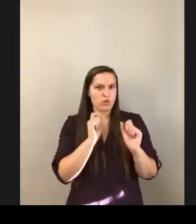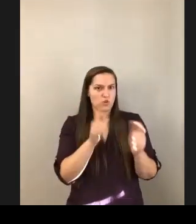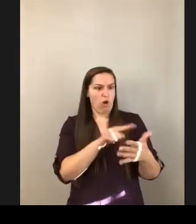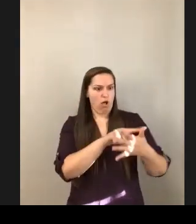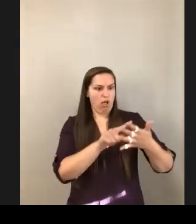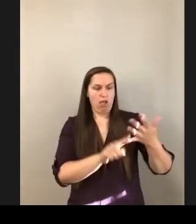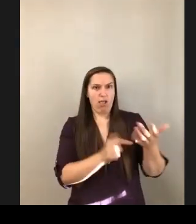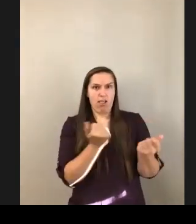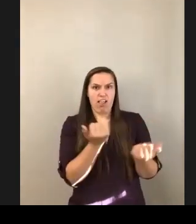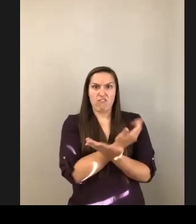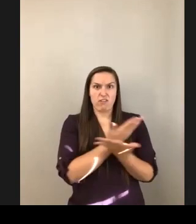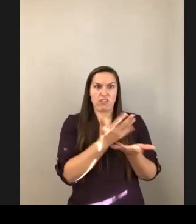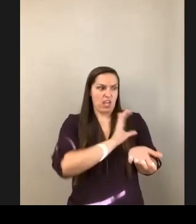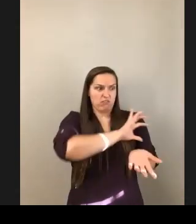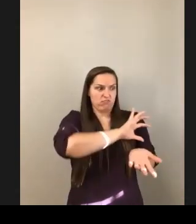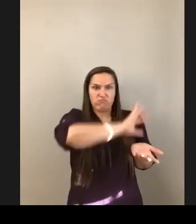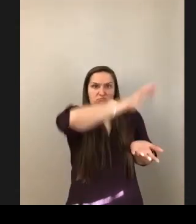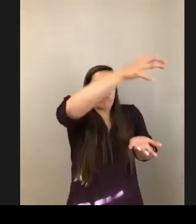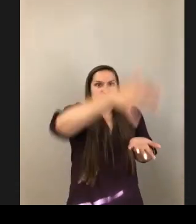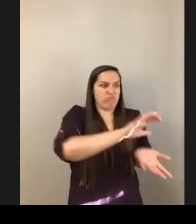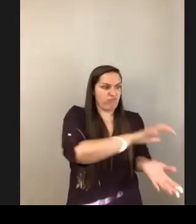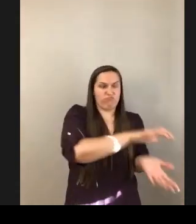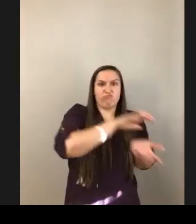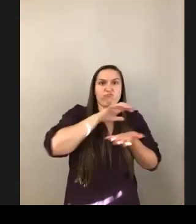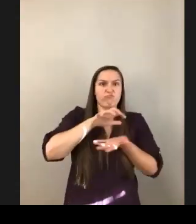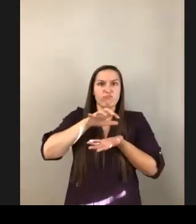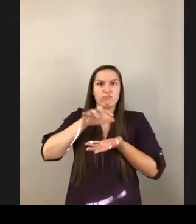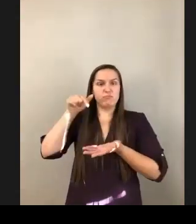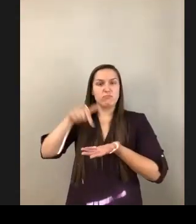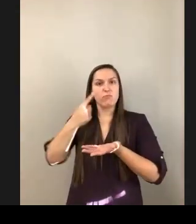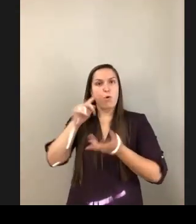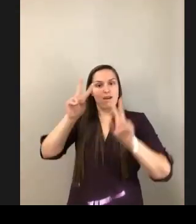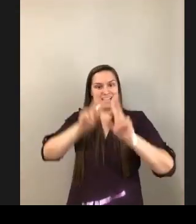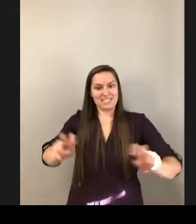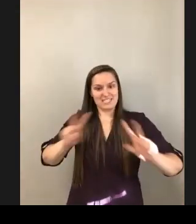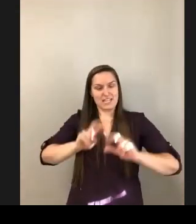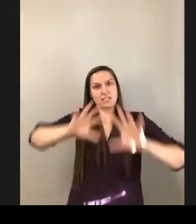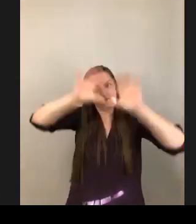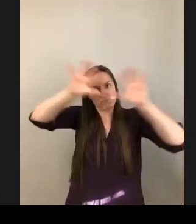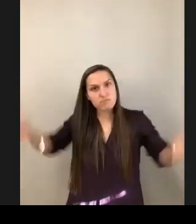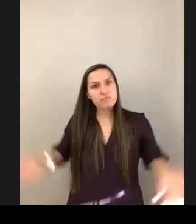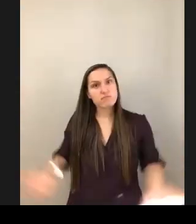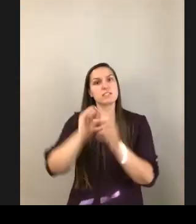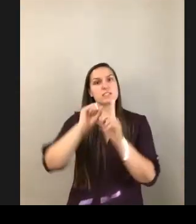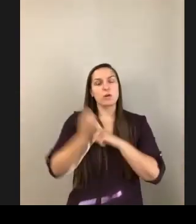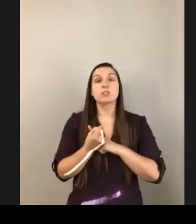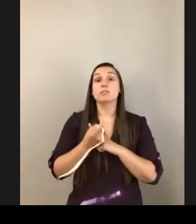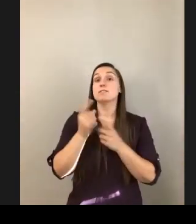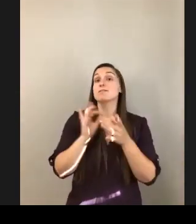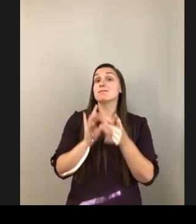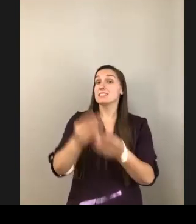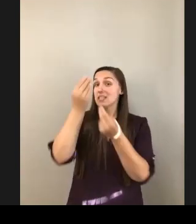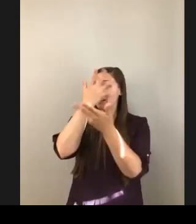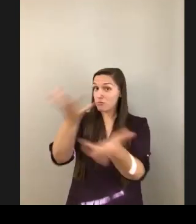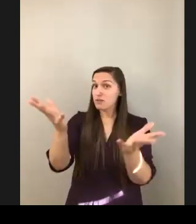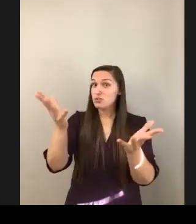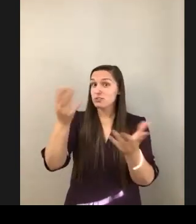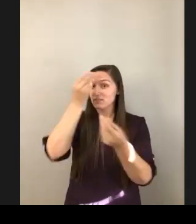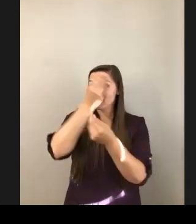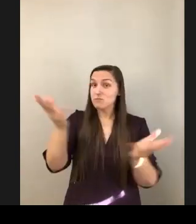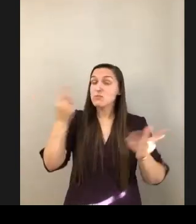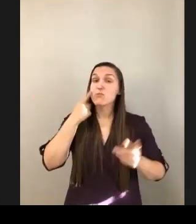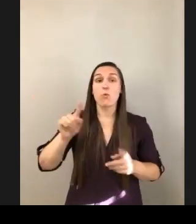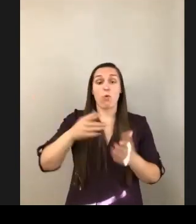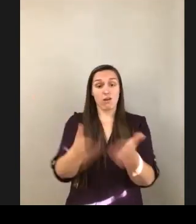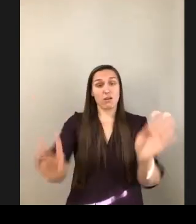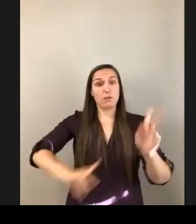información para hacerlo completo y para hacer una determinación correcta. En cuanto a la